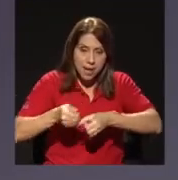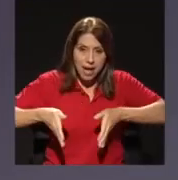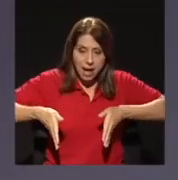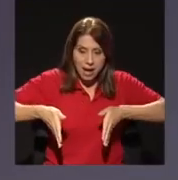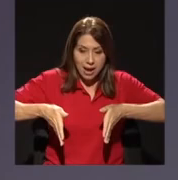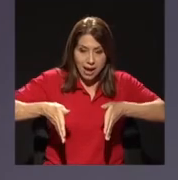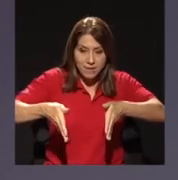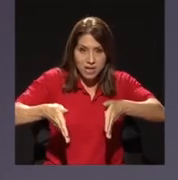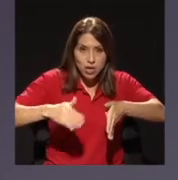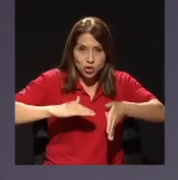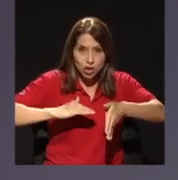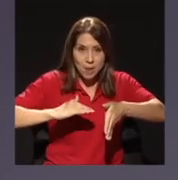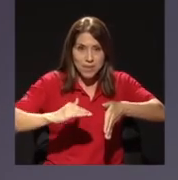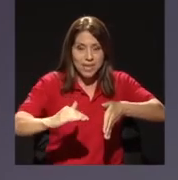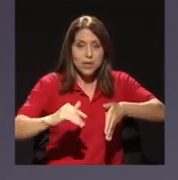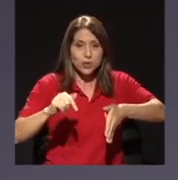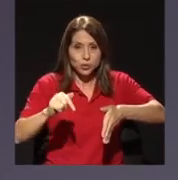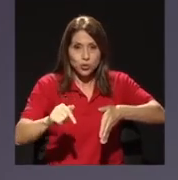fueron